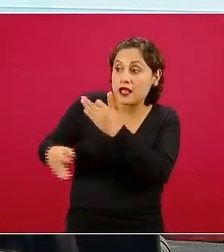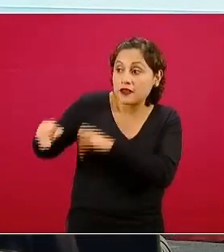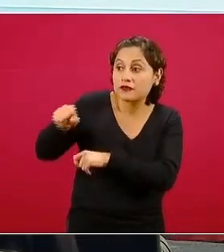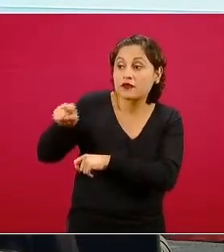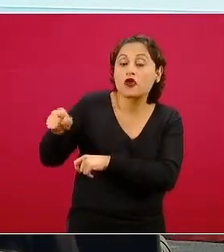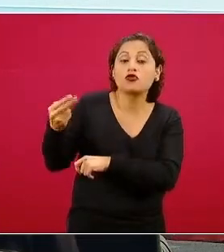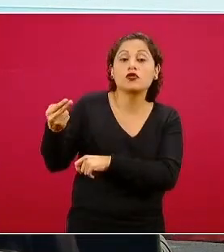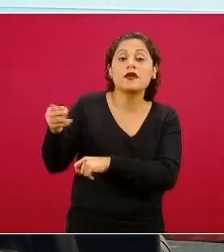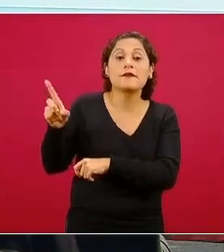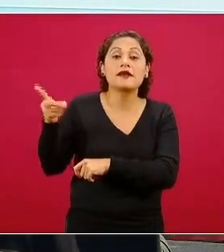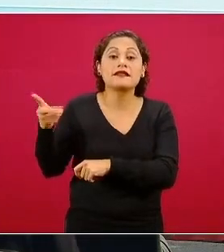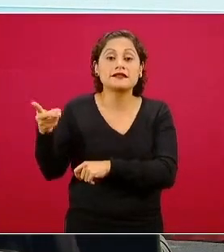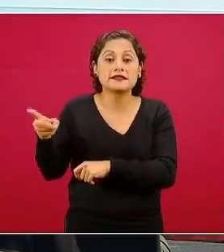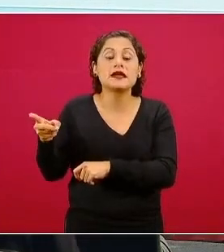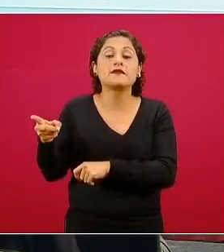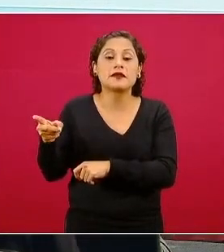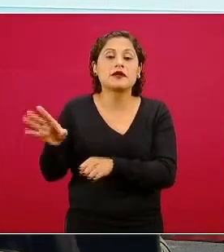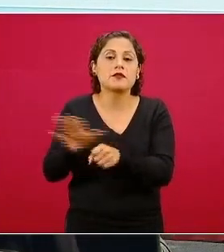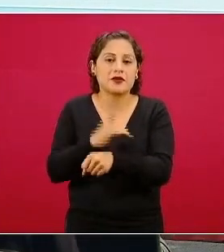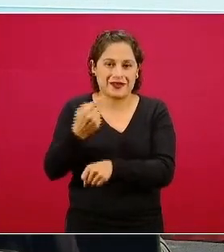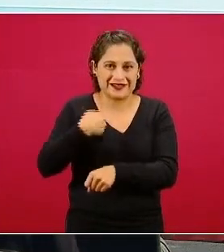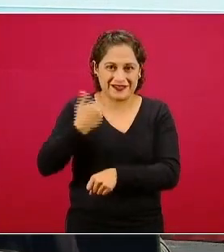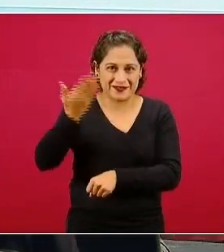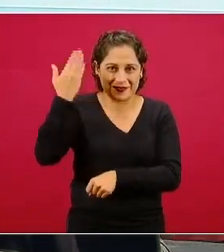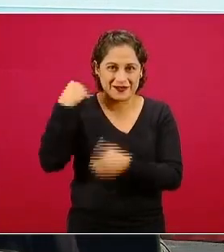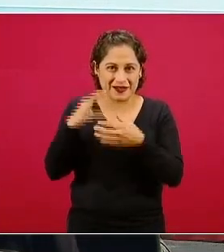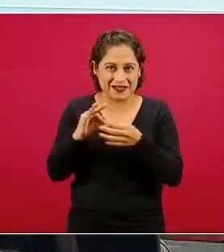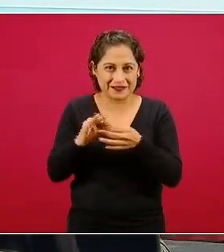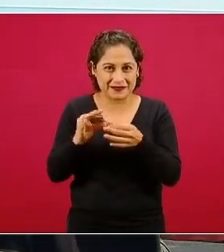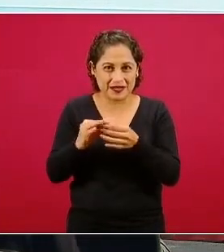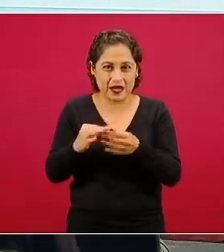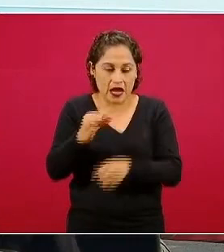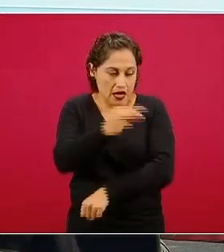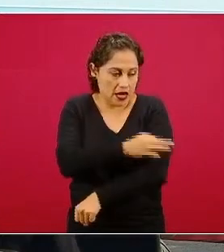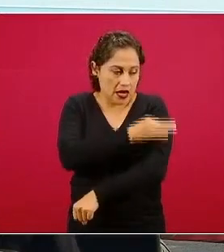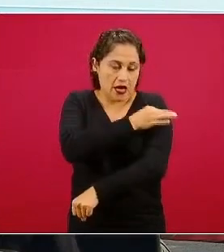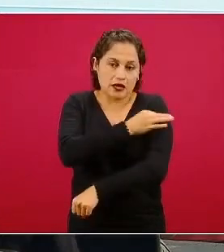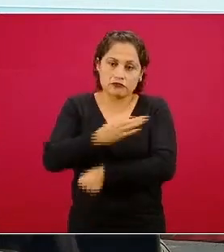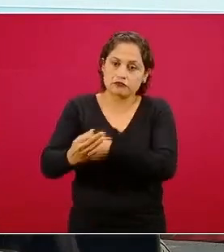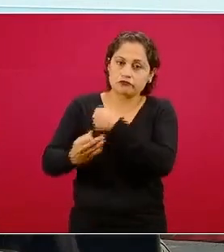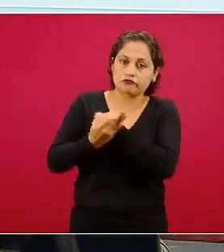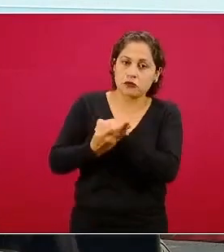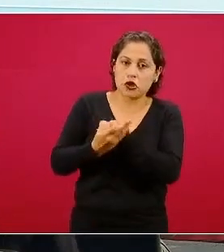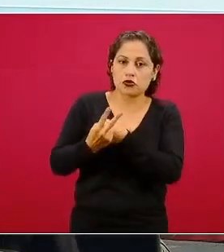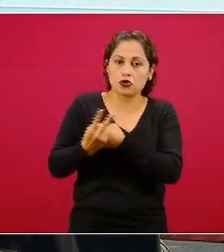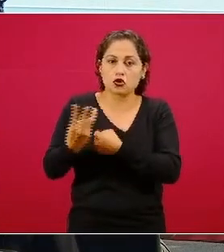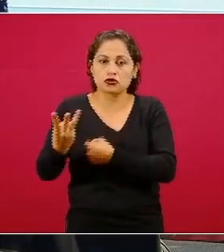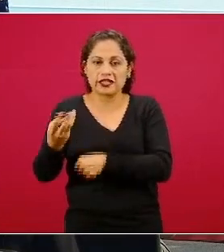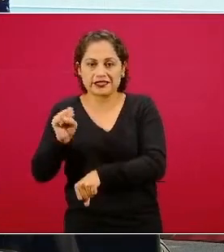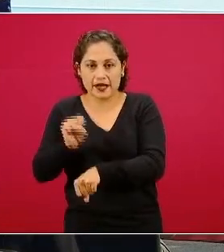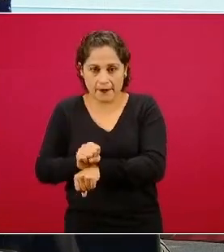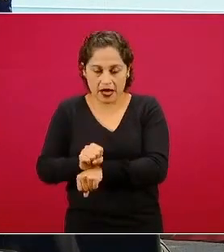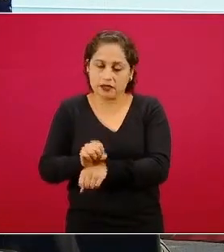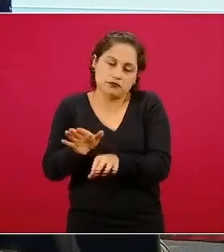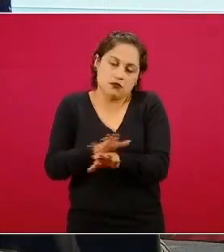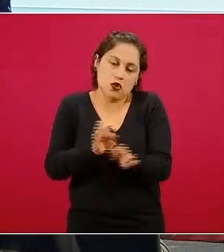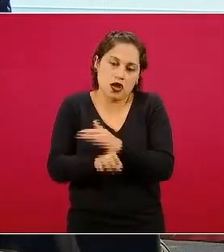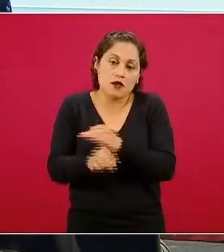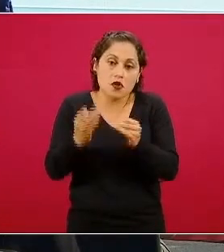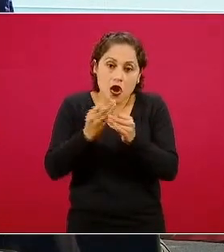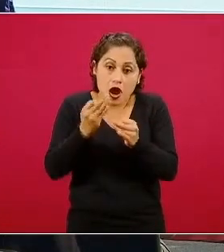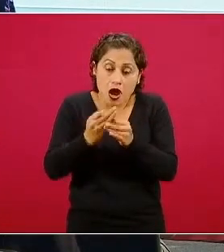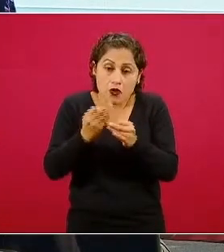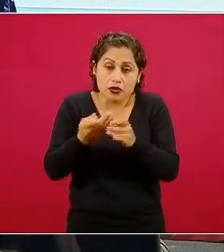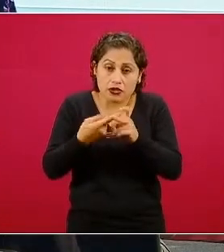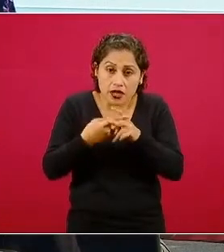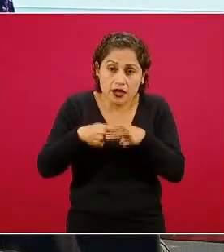decir que la vacuna produce inmunidad de 2 a 3 semanas. Entonces, ¿qué pasa? Si se vacunaron en octubre y a los